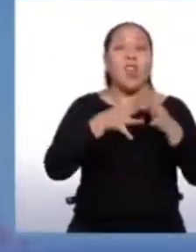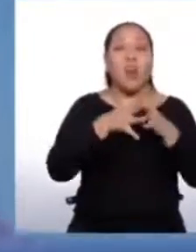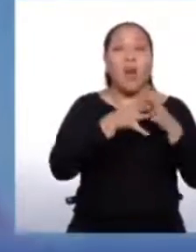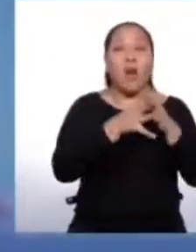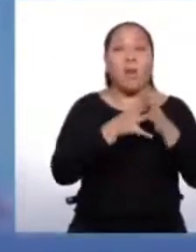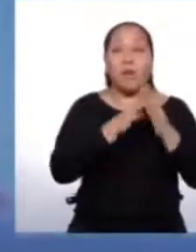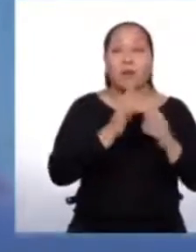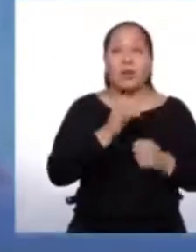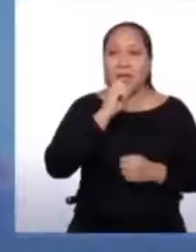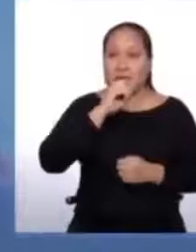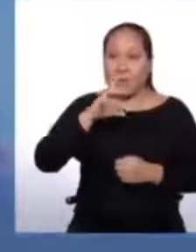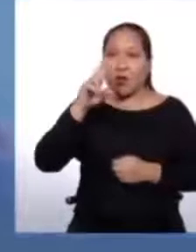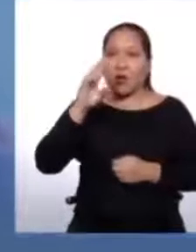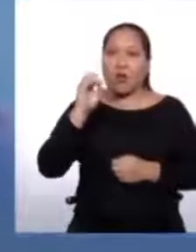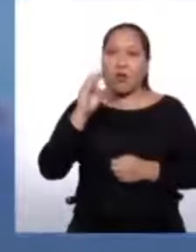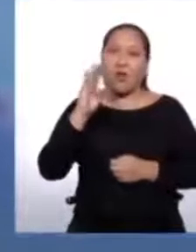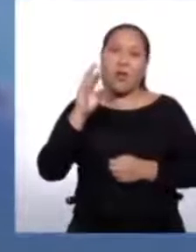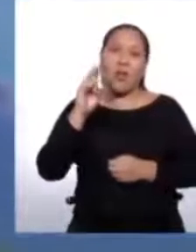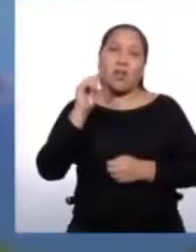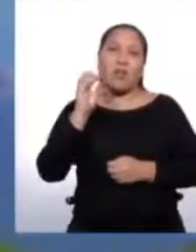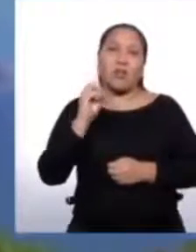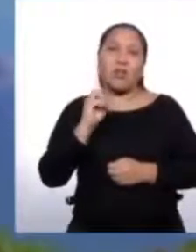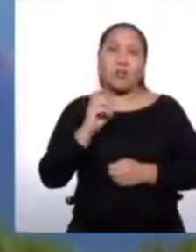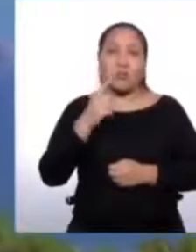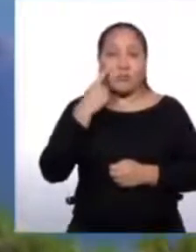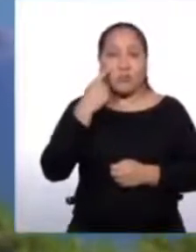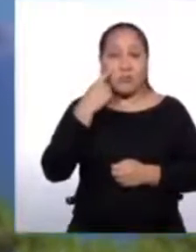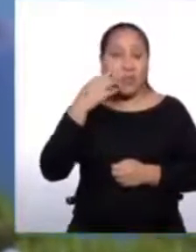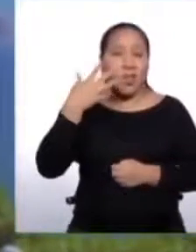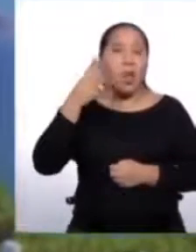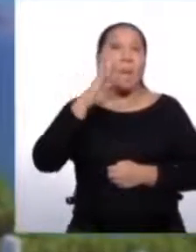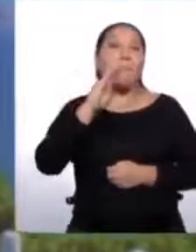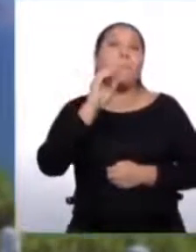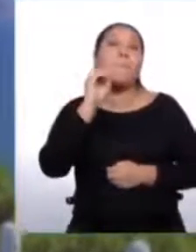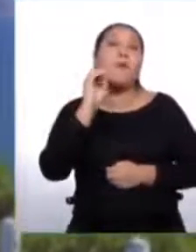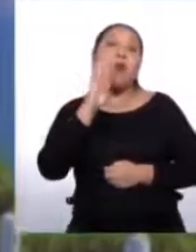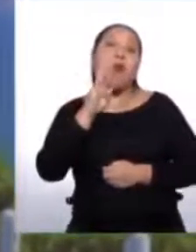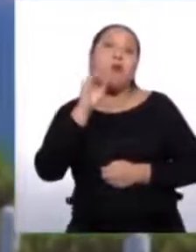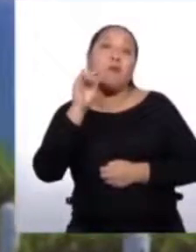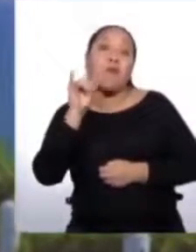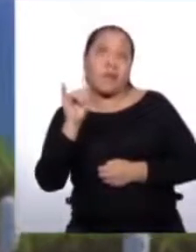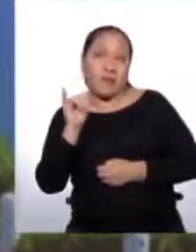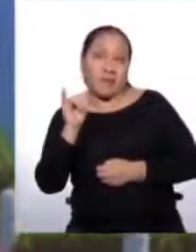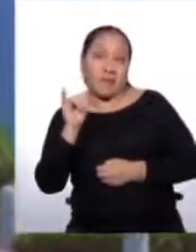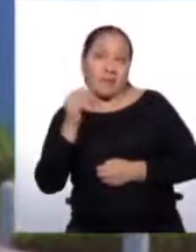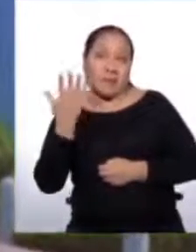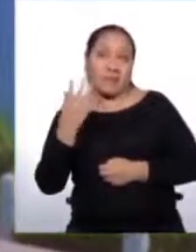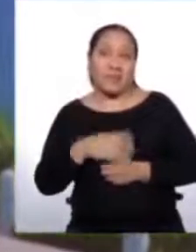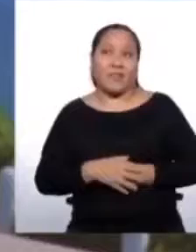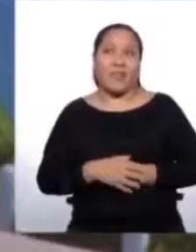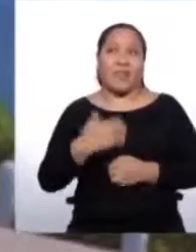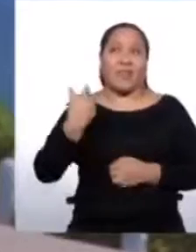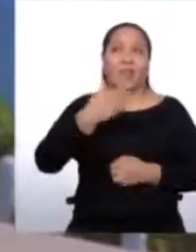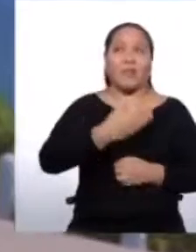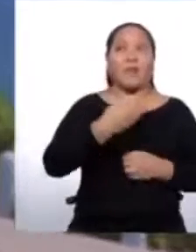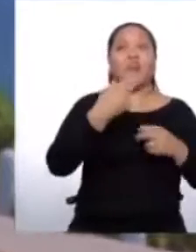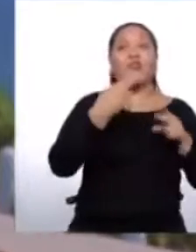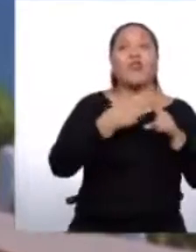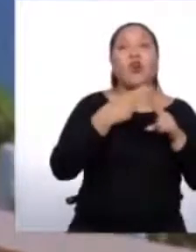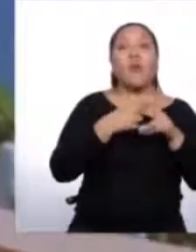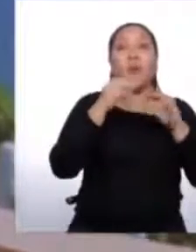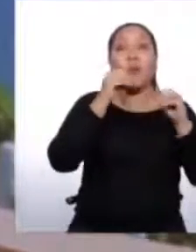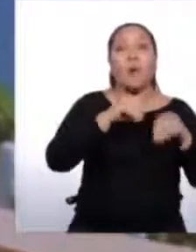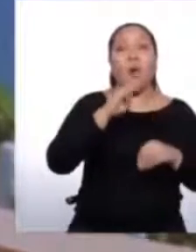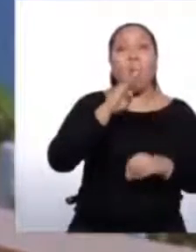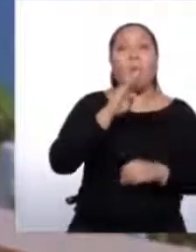Precisemos que se llamaba Roberto, que años después se le conoció por Bobby y que en los últimos documentos oficiales figura con el nombre de Bob.